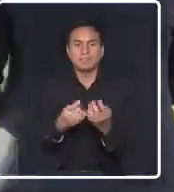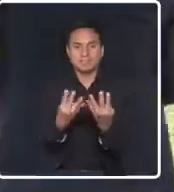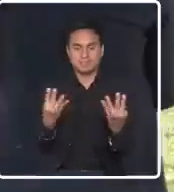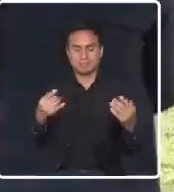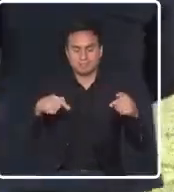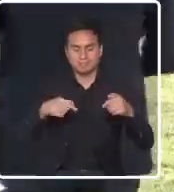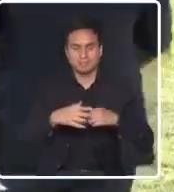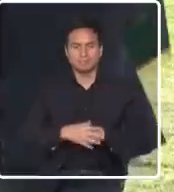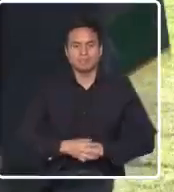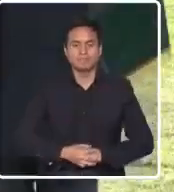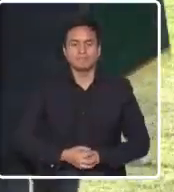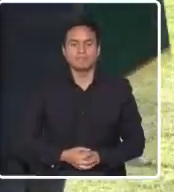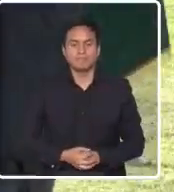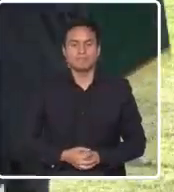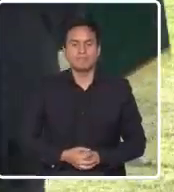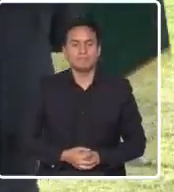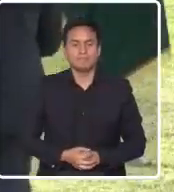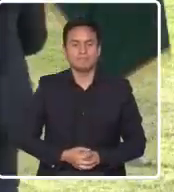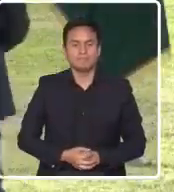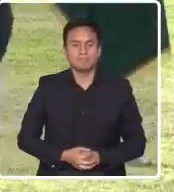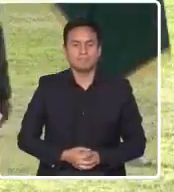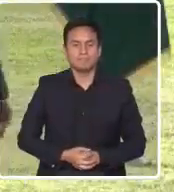presentes.